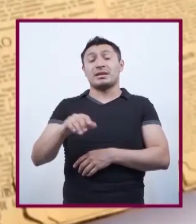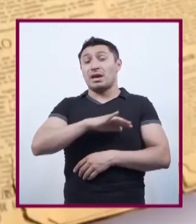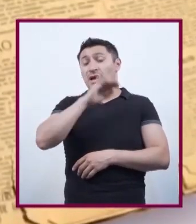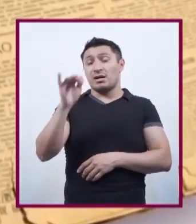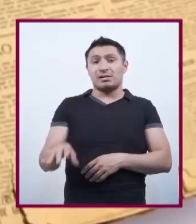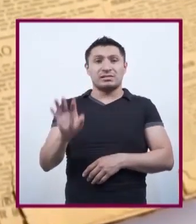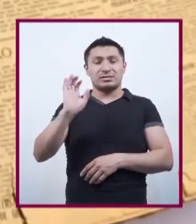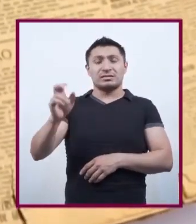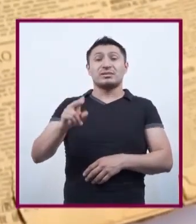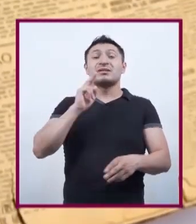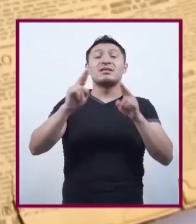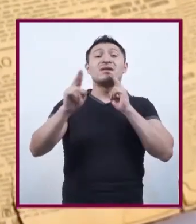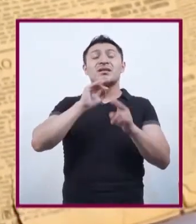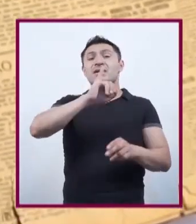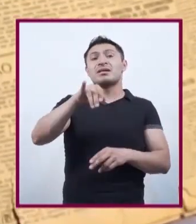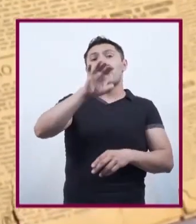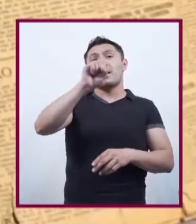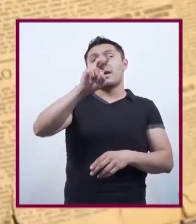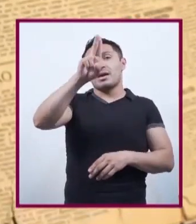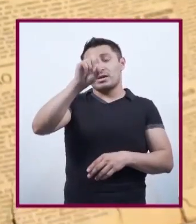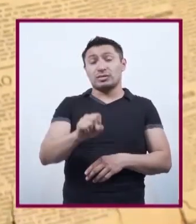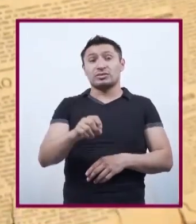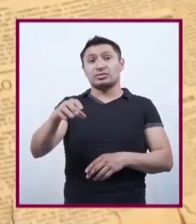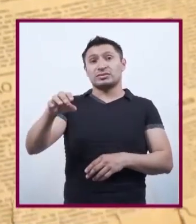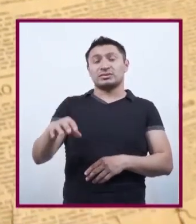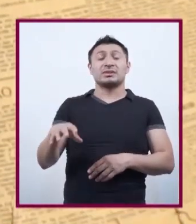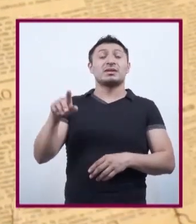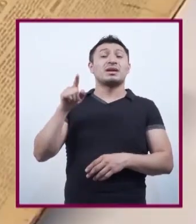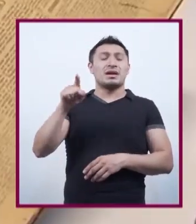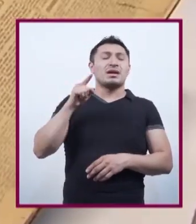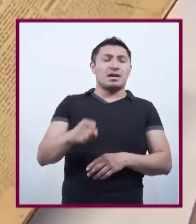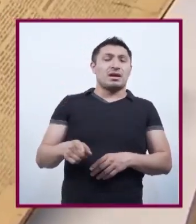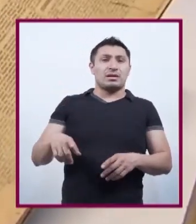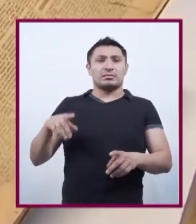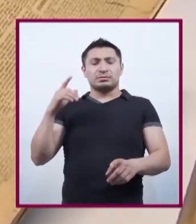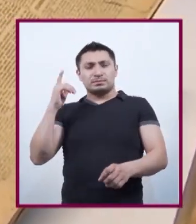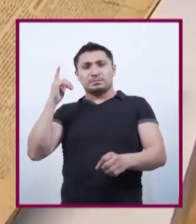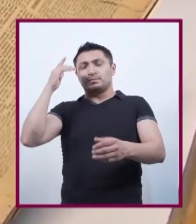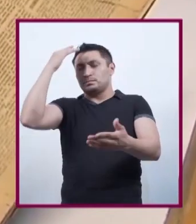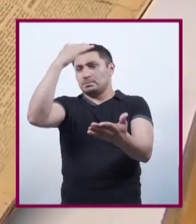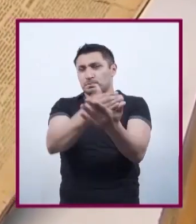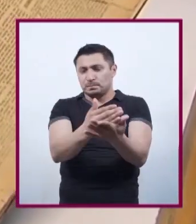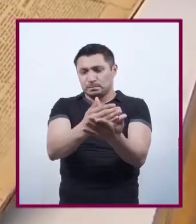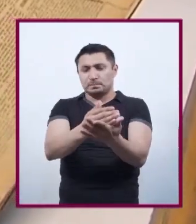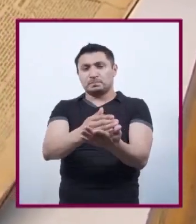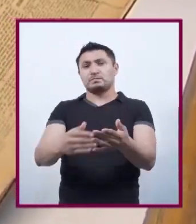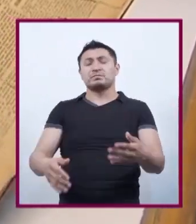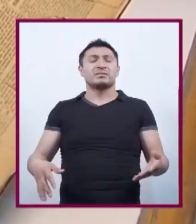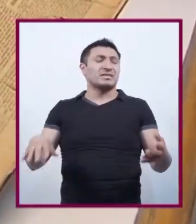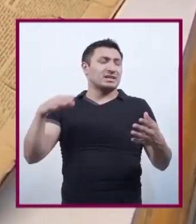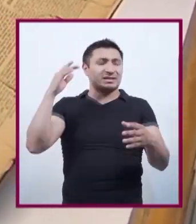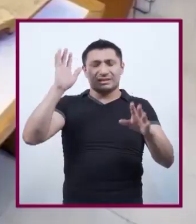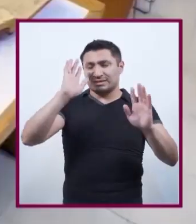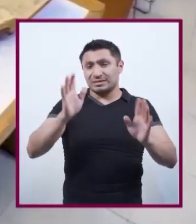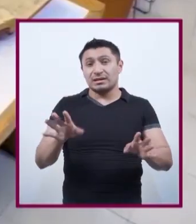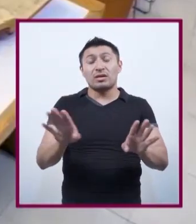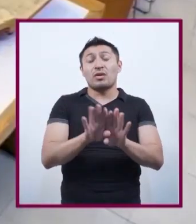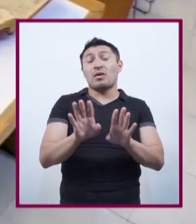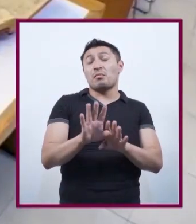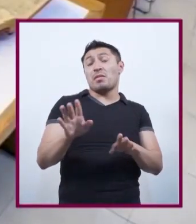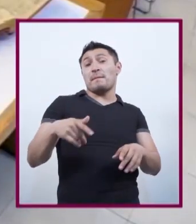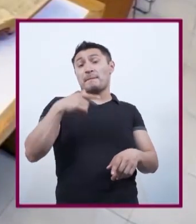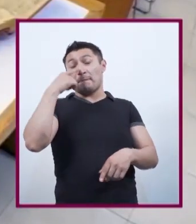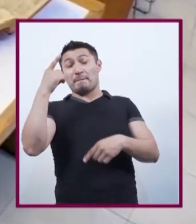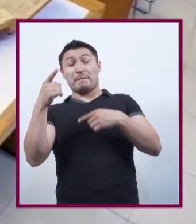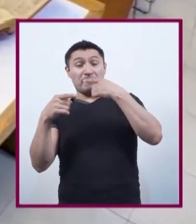de Zapata muerto, cuando se da la noticia de que Jesús Guajardo, el coronel, logra tender esta emboscada, esta